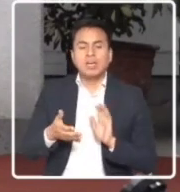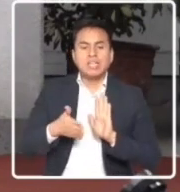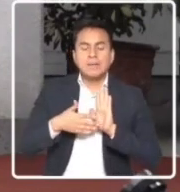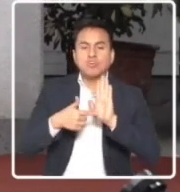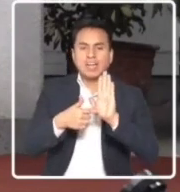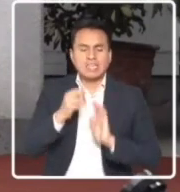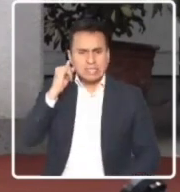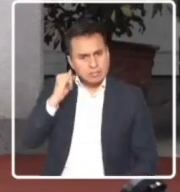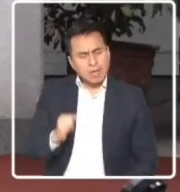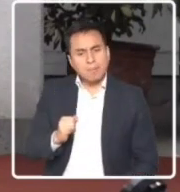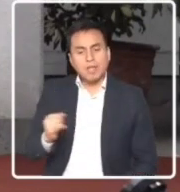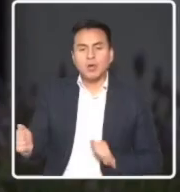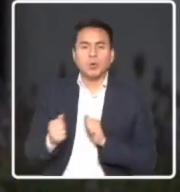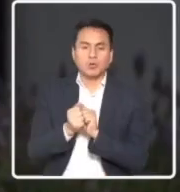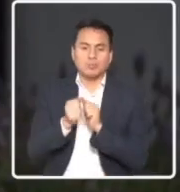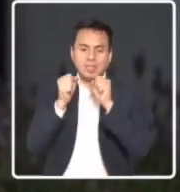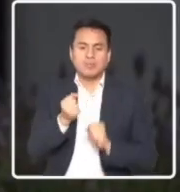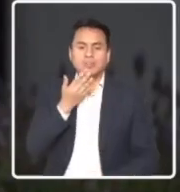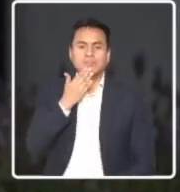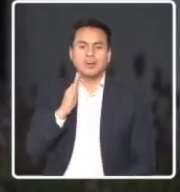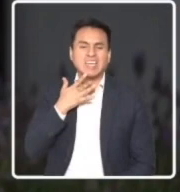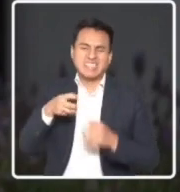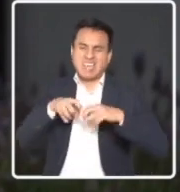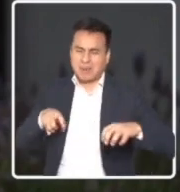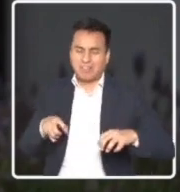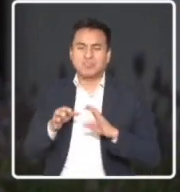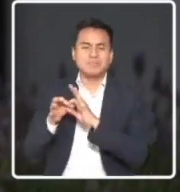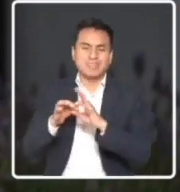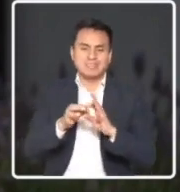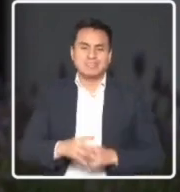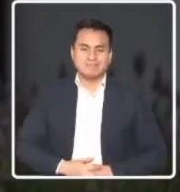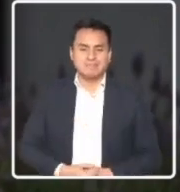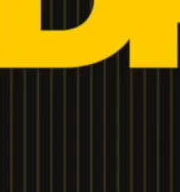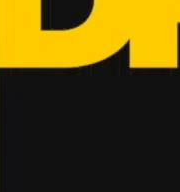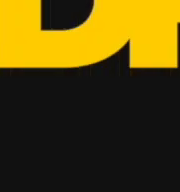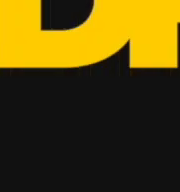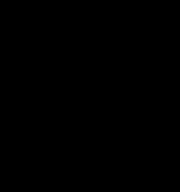demostrar que siempre juntos vamos a estar mejor que separados. Muchísimas gracias.